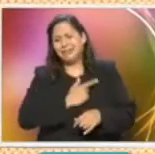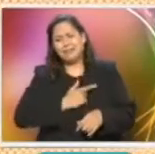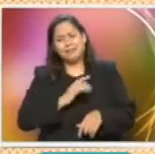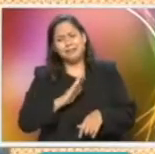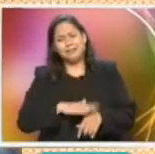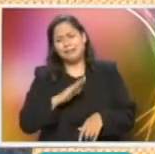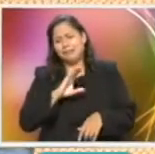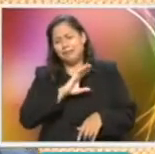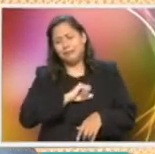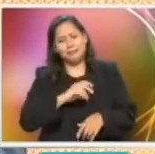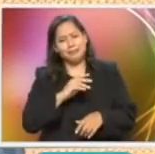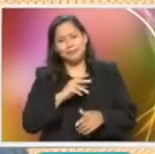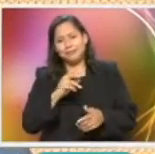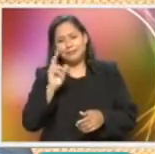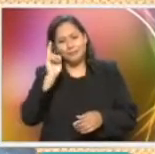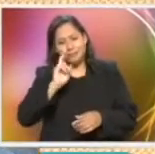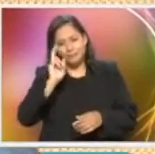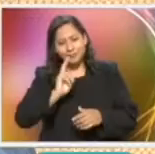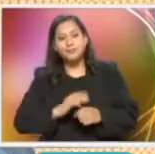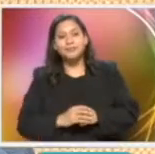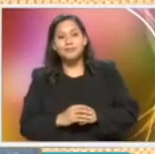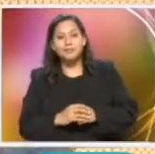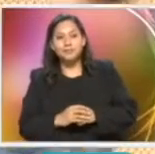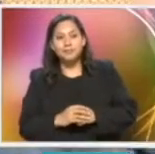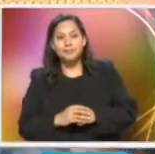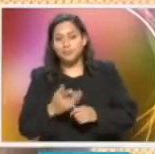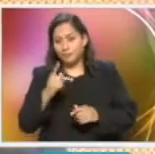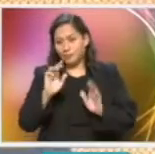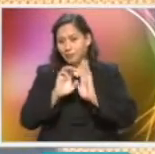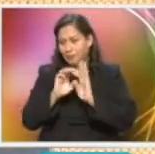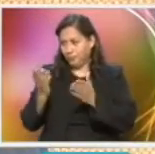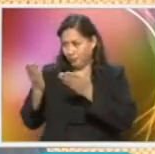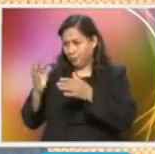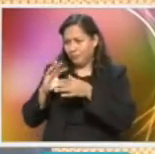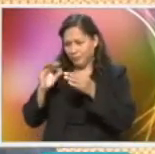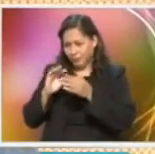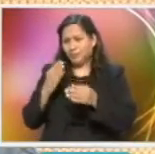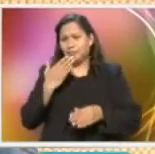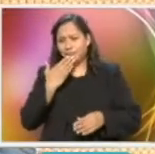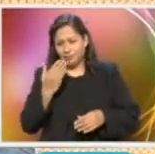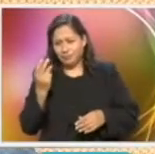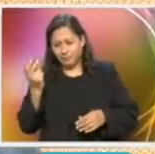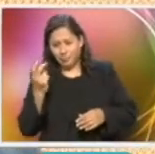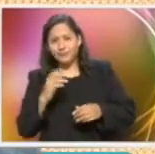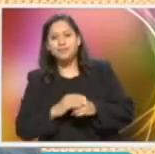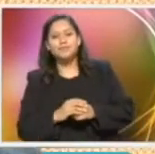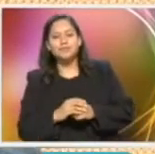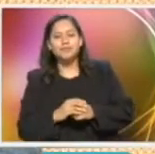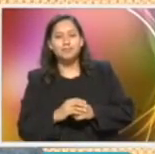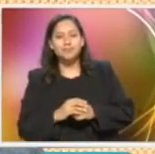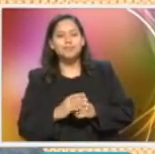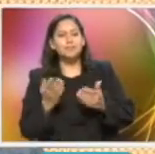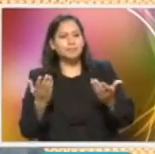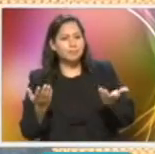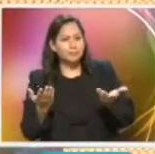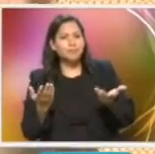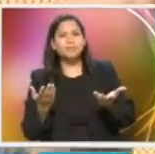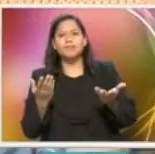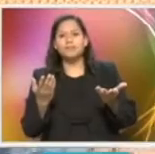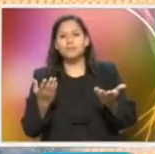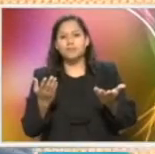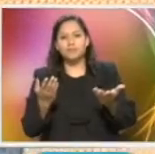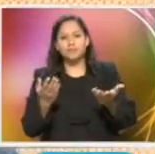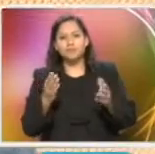¿No? Sí. Pero, digamos, tú lo planteabas bien al inicio y tiene que ver con, más allá de